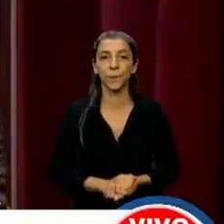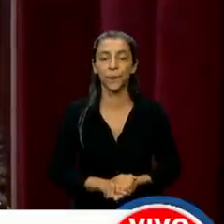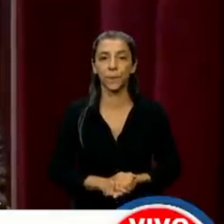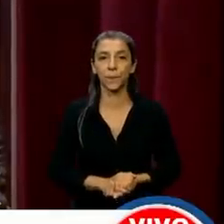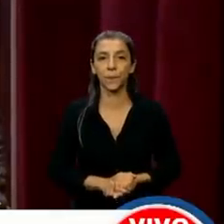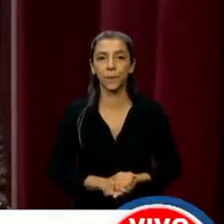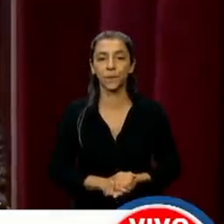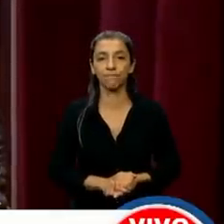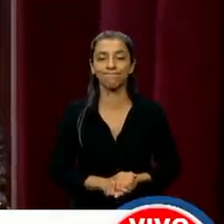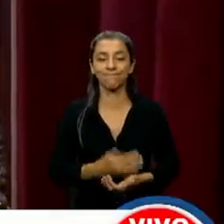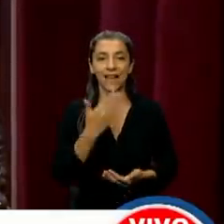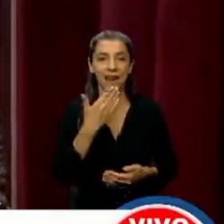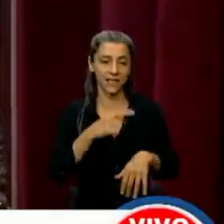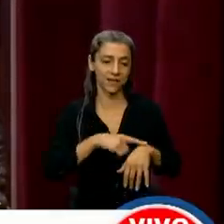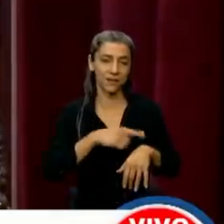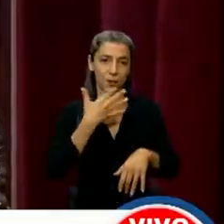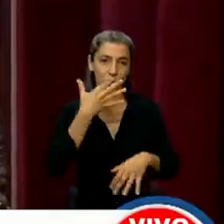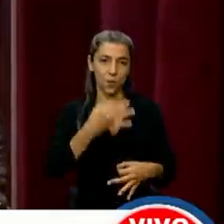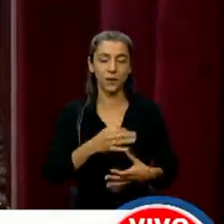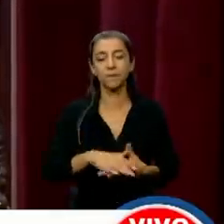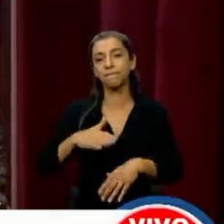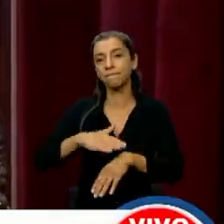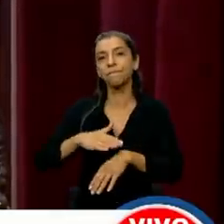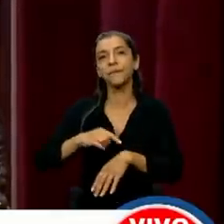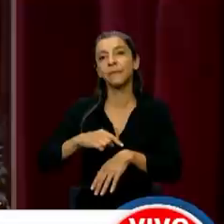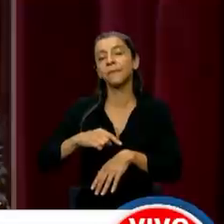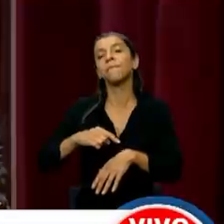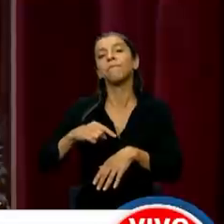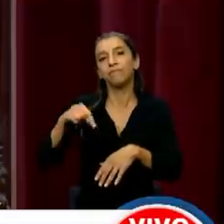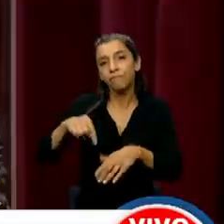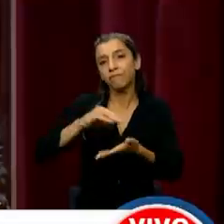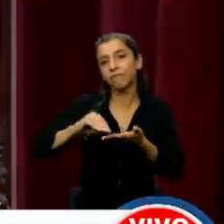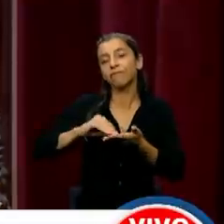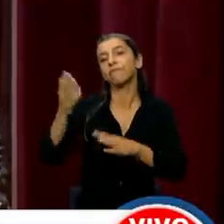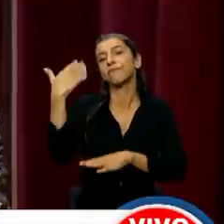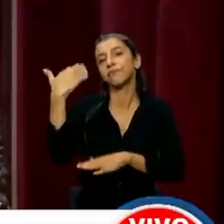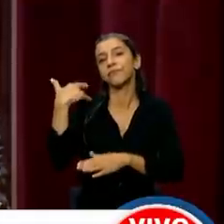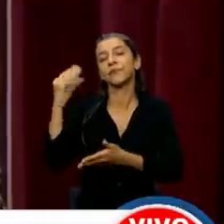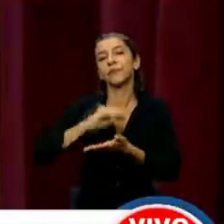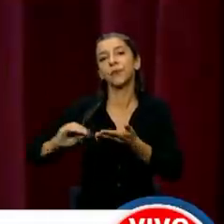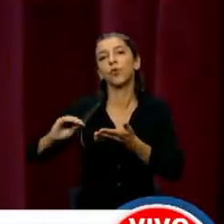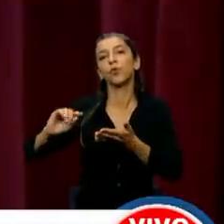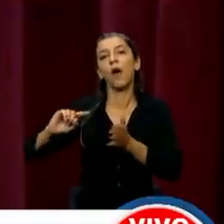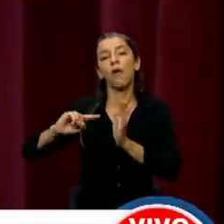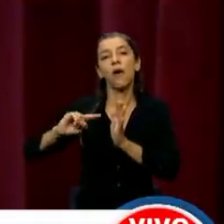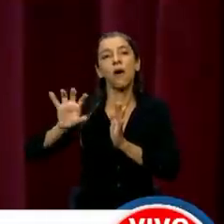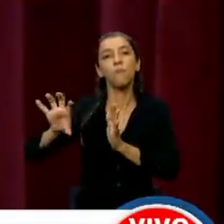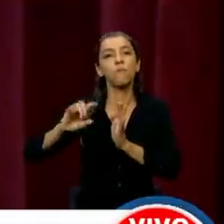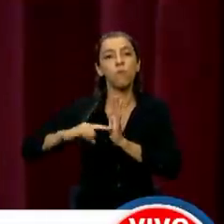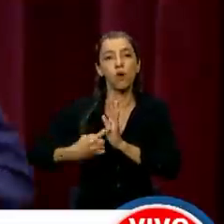a parte por haber concluido prácticamente en el tiempo tiene la palabra la diputada por la provincia de buenos aires graciela ocaña